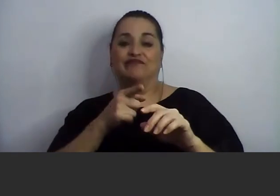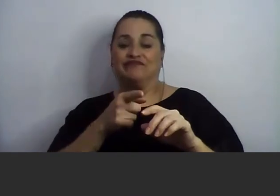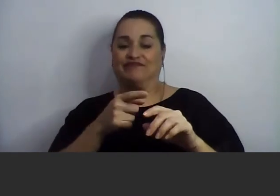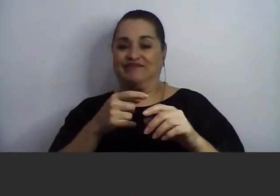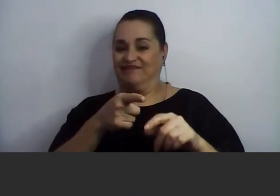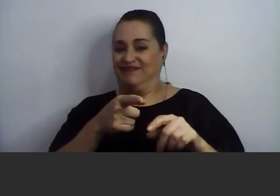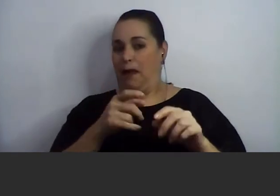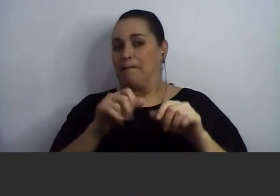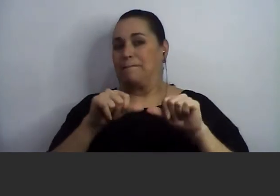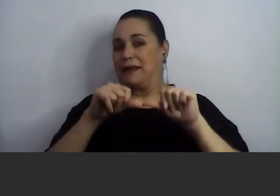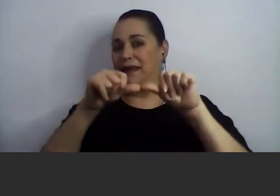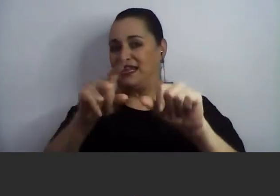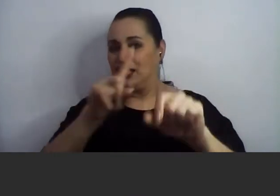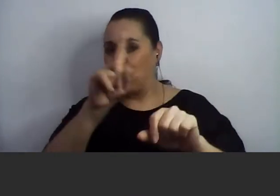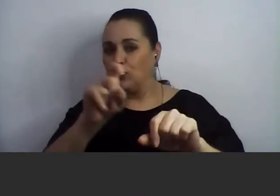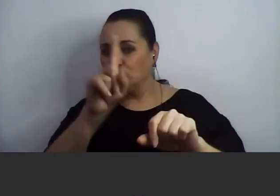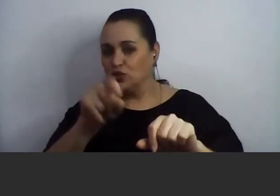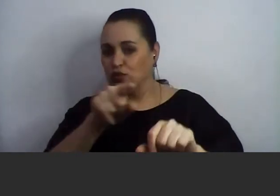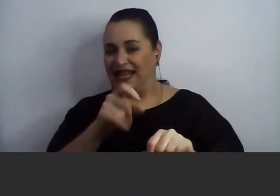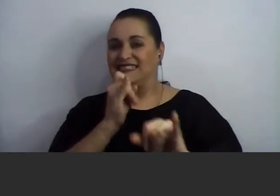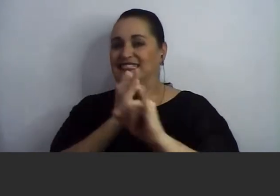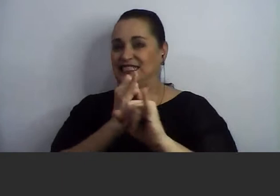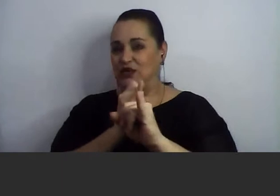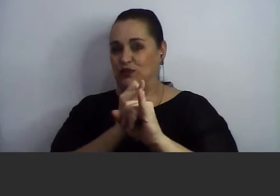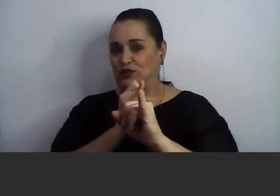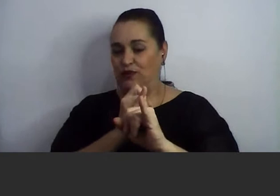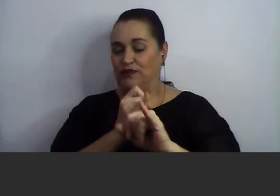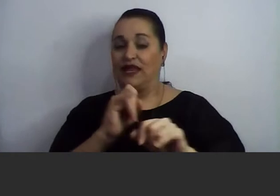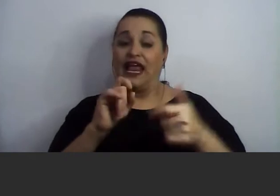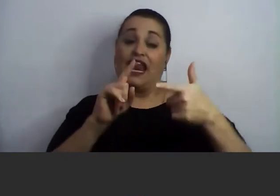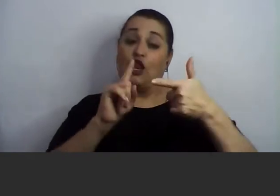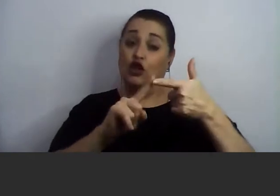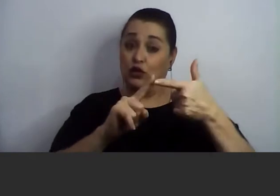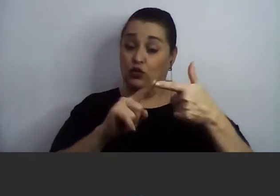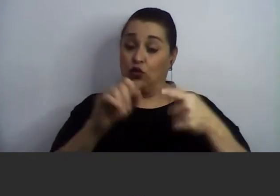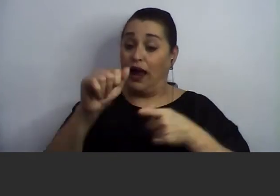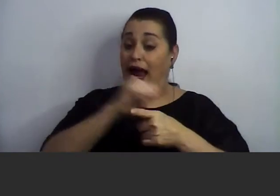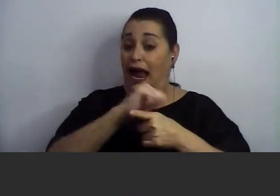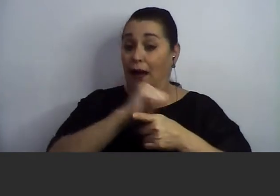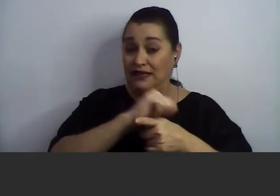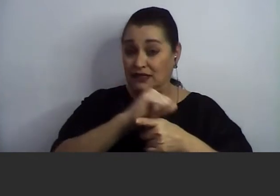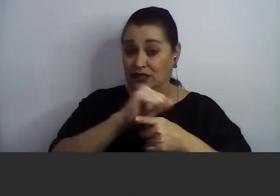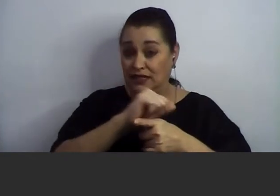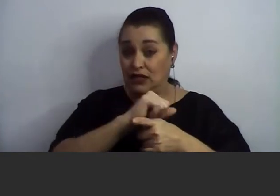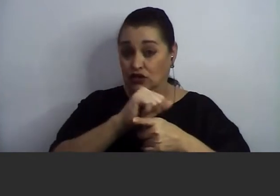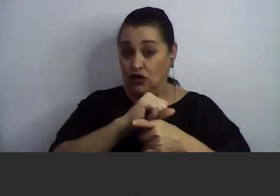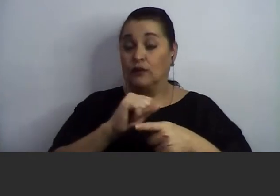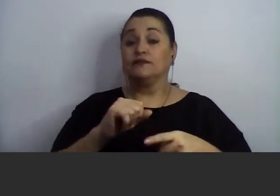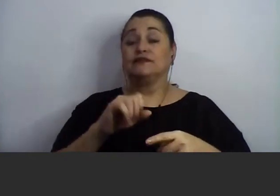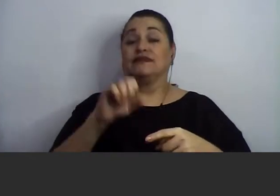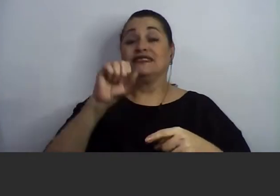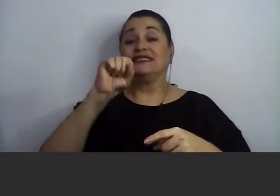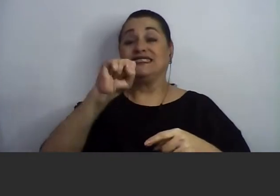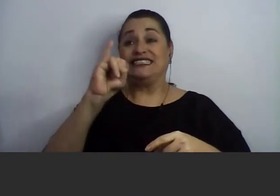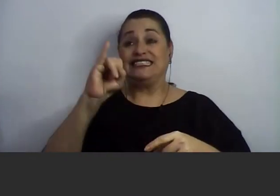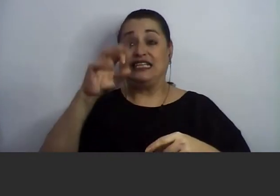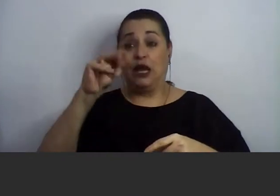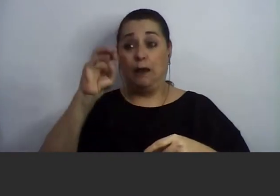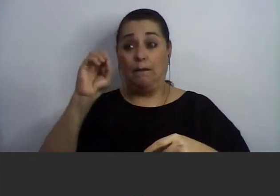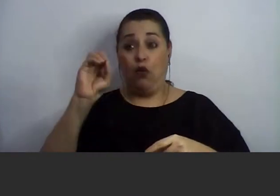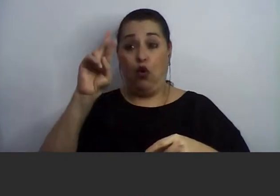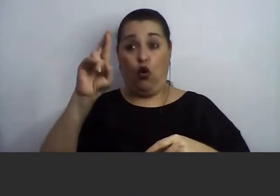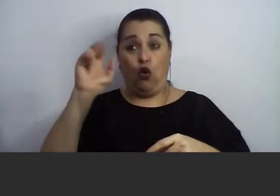sería la primera respuesta. Y lo segundo, sobre la capacitación del CIMORE, por supuesto, la idea es que cuantas más